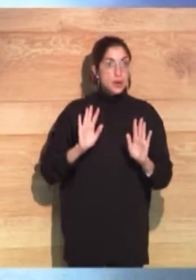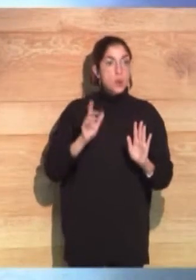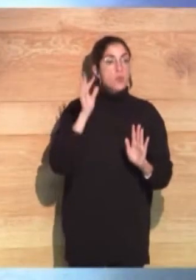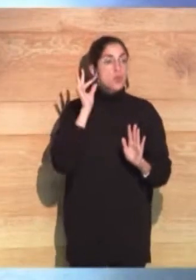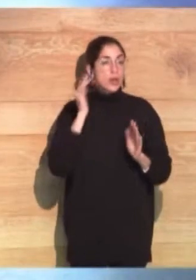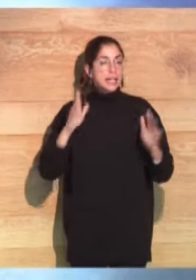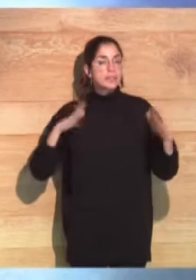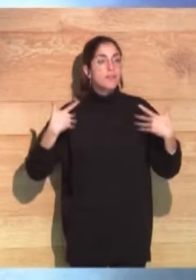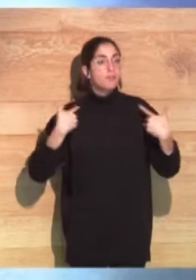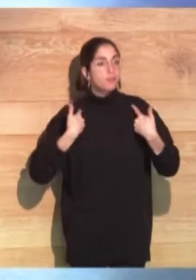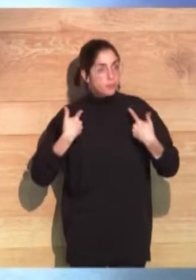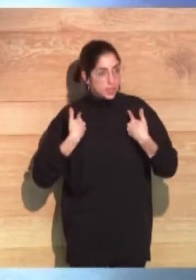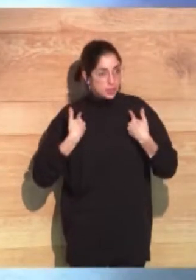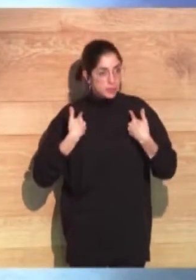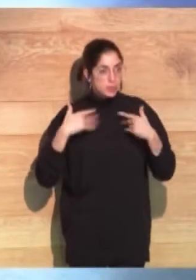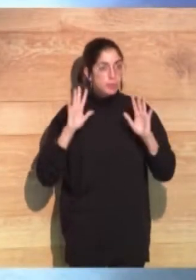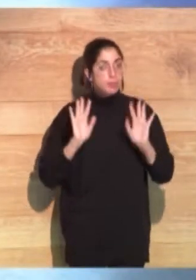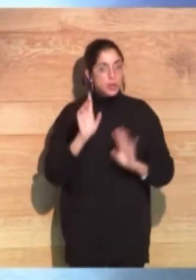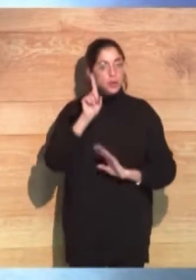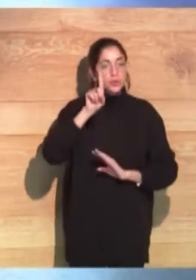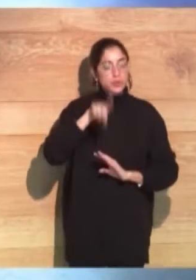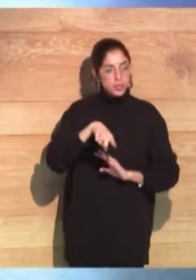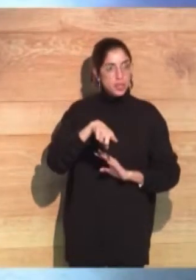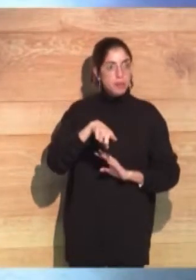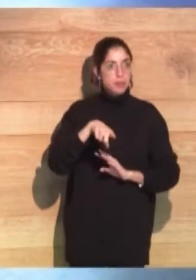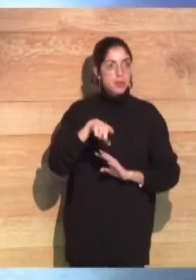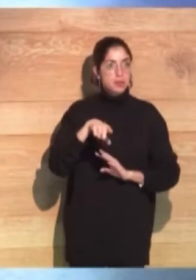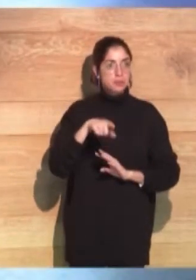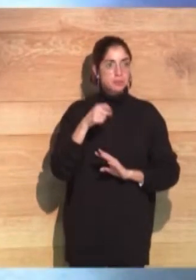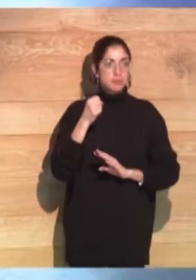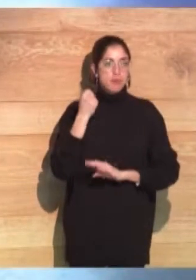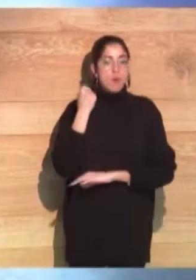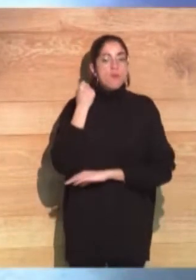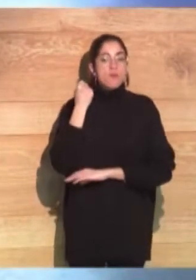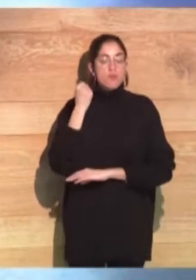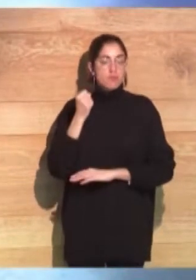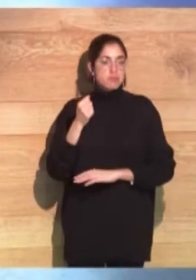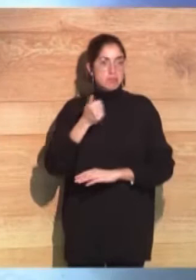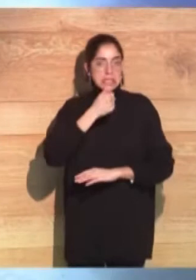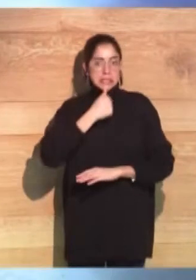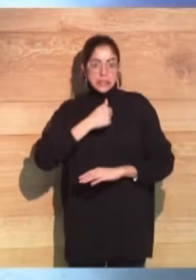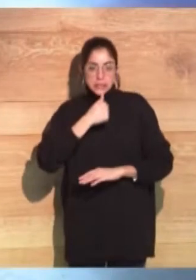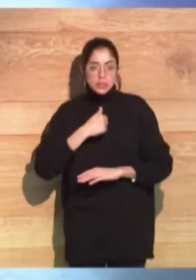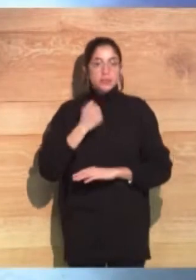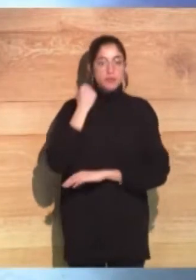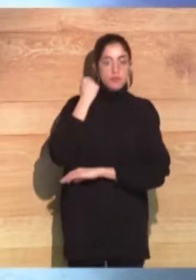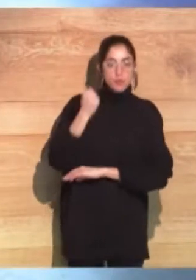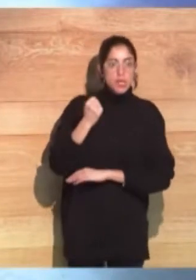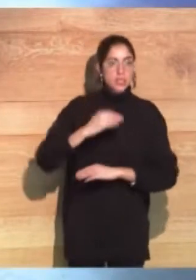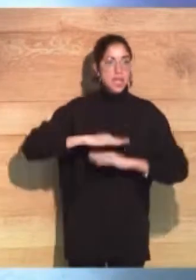víctimas, también son las que se mantienen firmes, las que son capaces